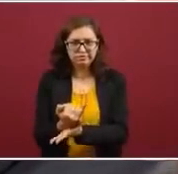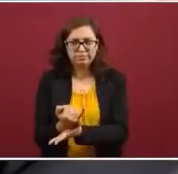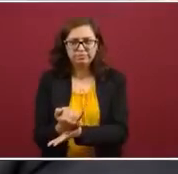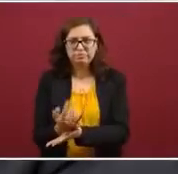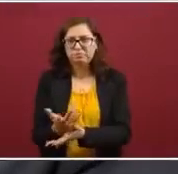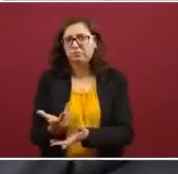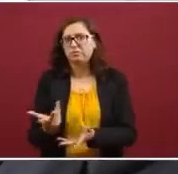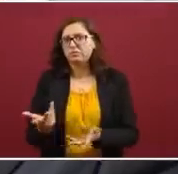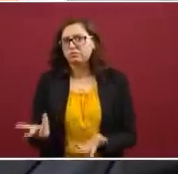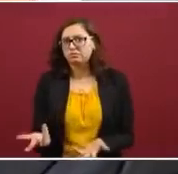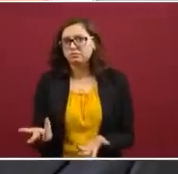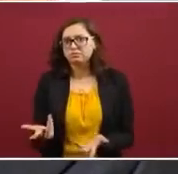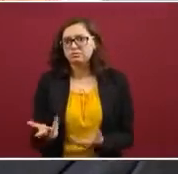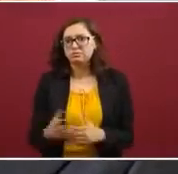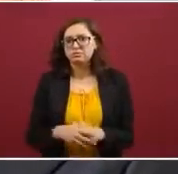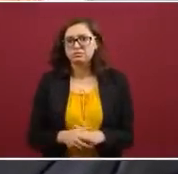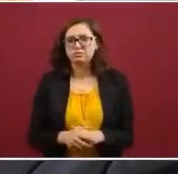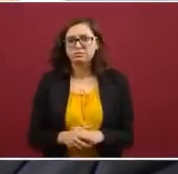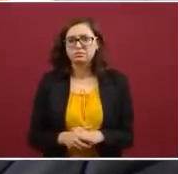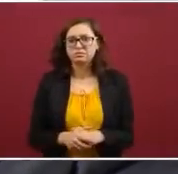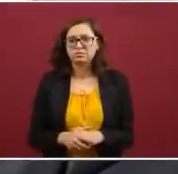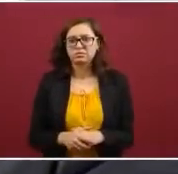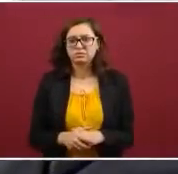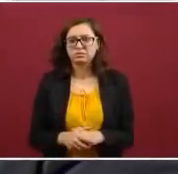es un programa de desarrollo